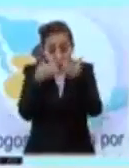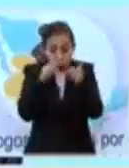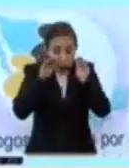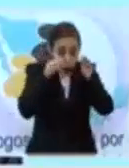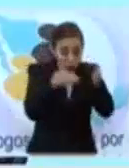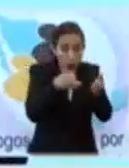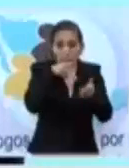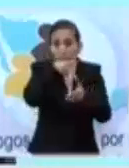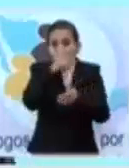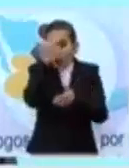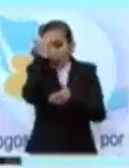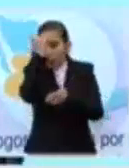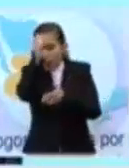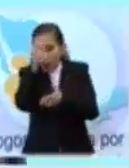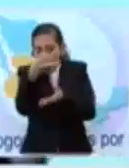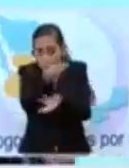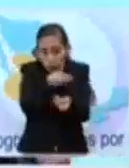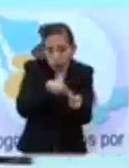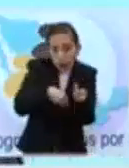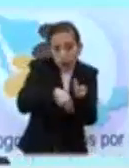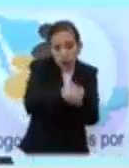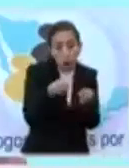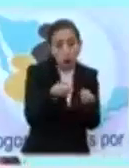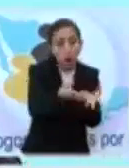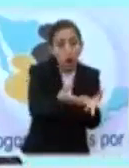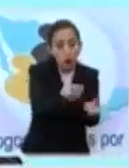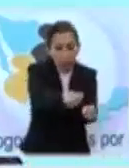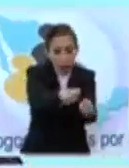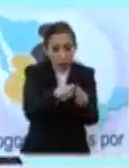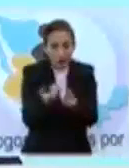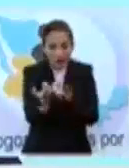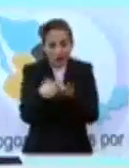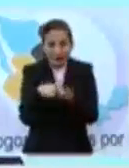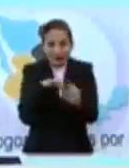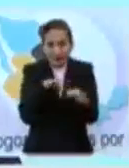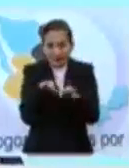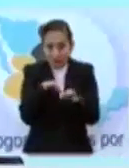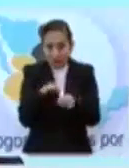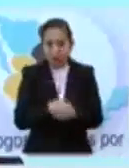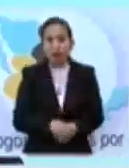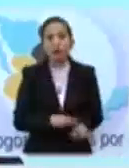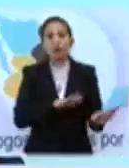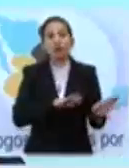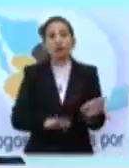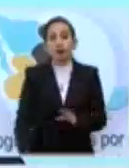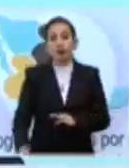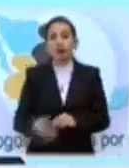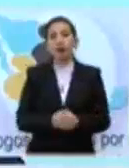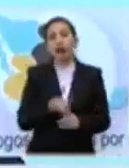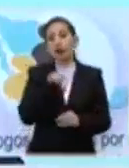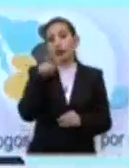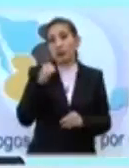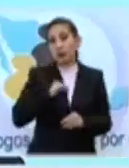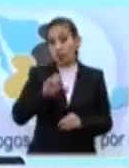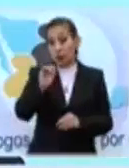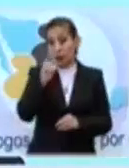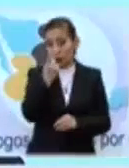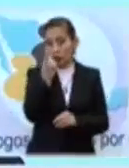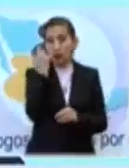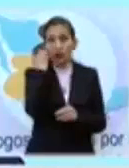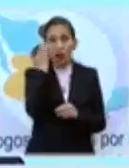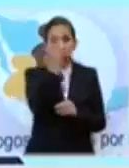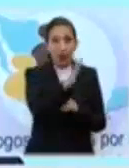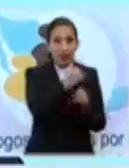pero con un concepto de inversión y ya no solamente de gasto corriente. En el siglo XXI, particularmente en la primera década